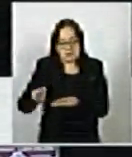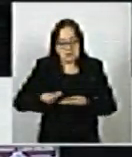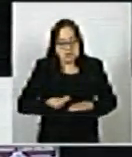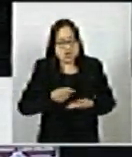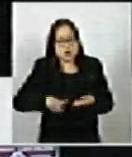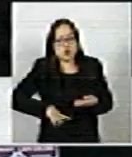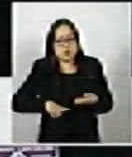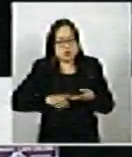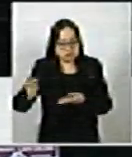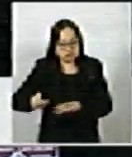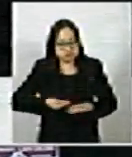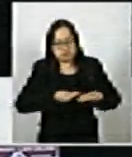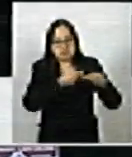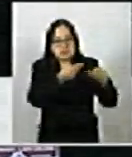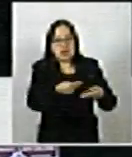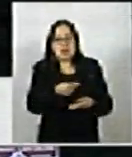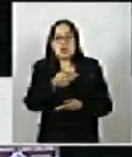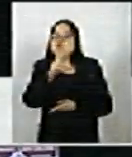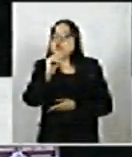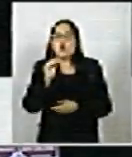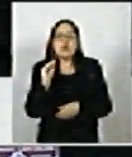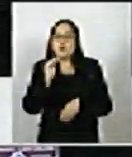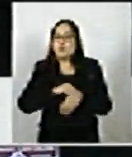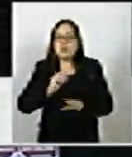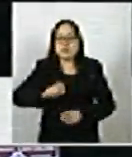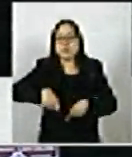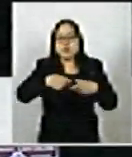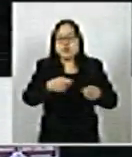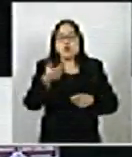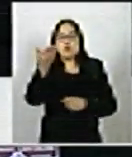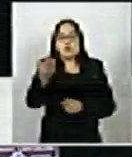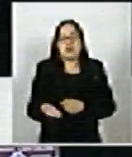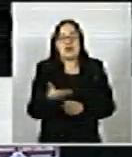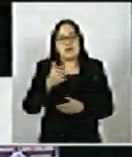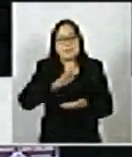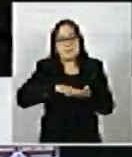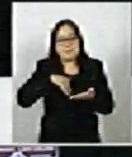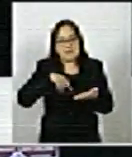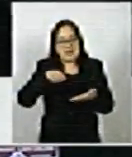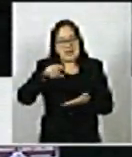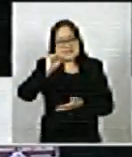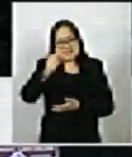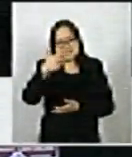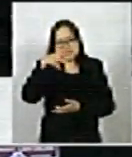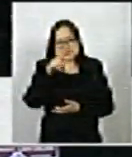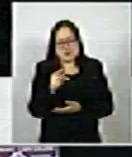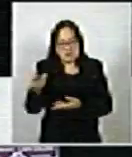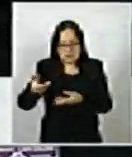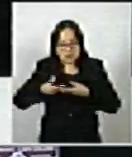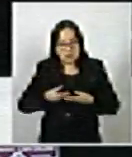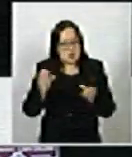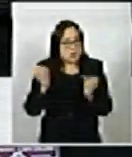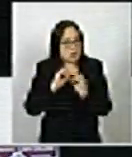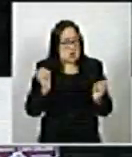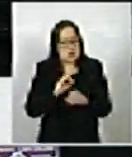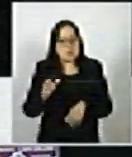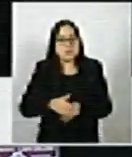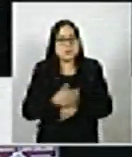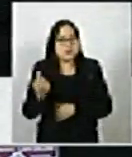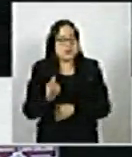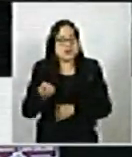gobierno y no otorgar el documento de hacienda porque a todas